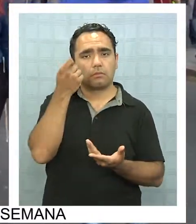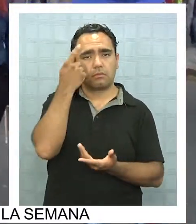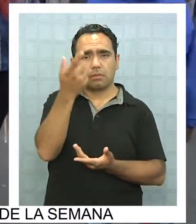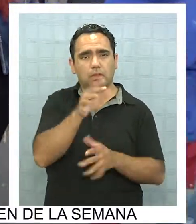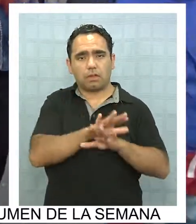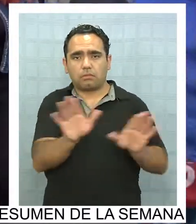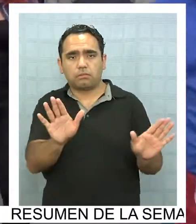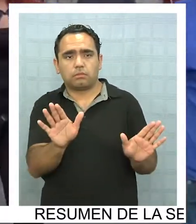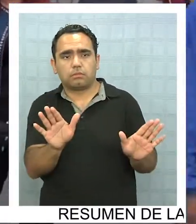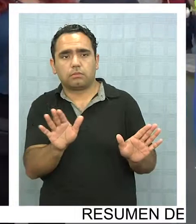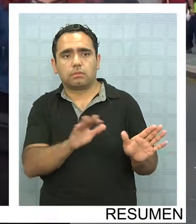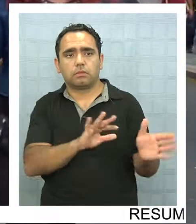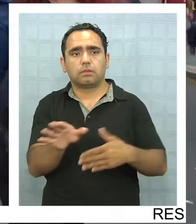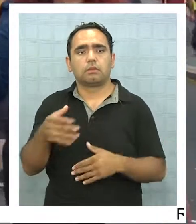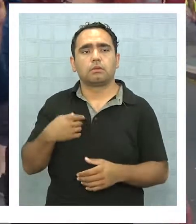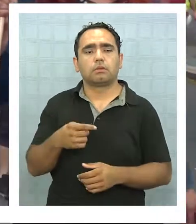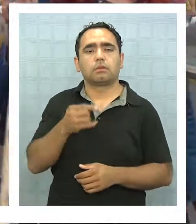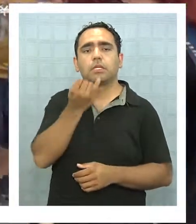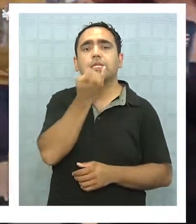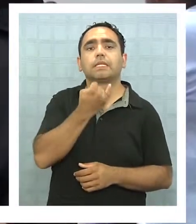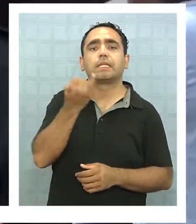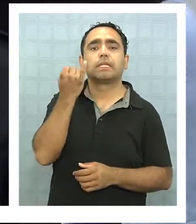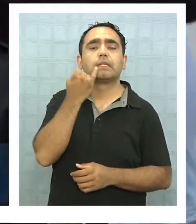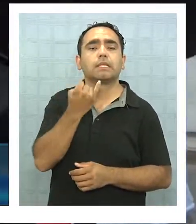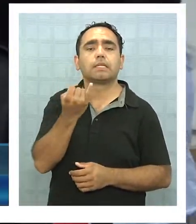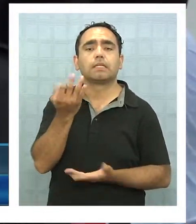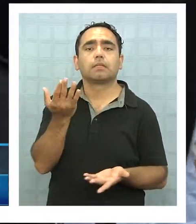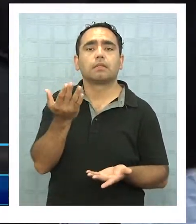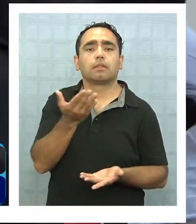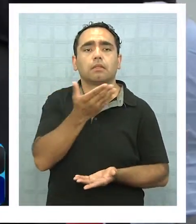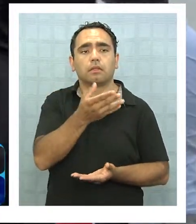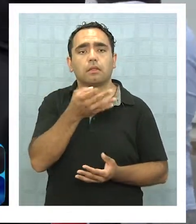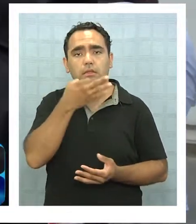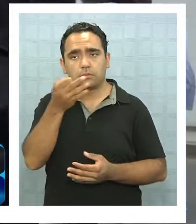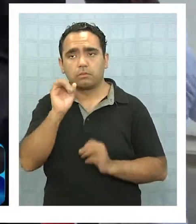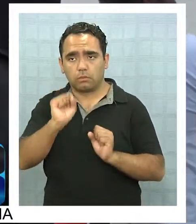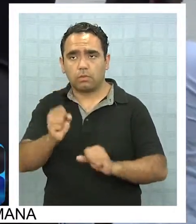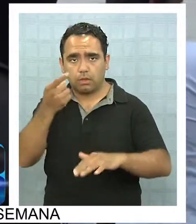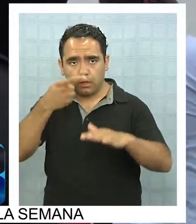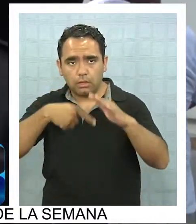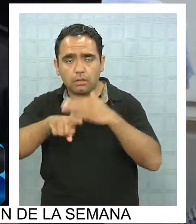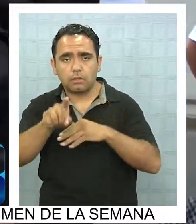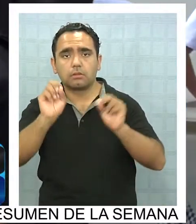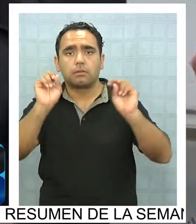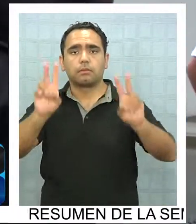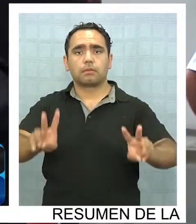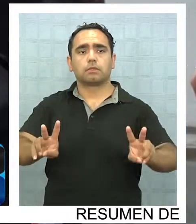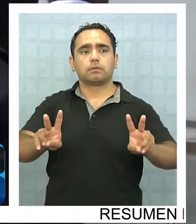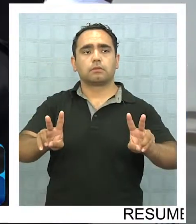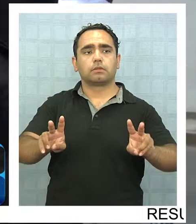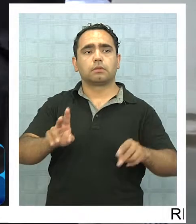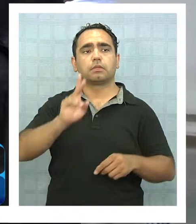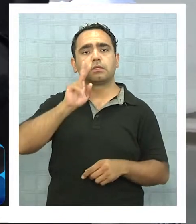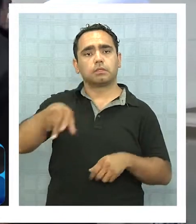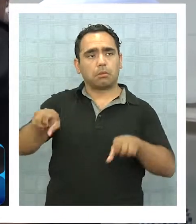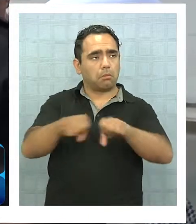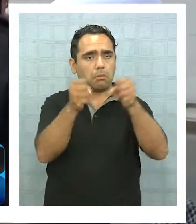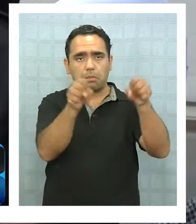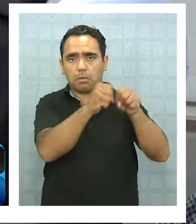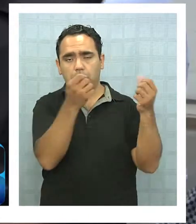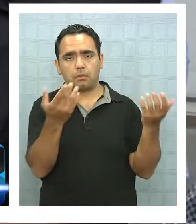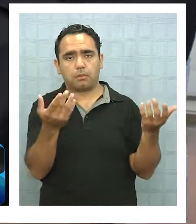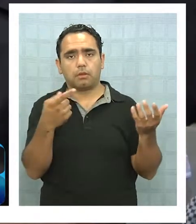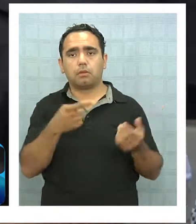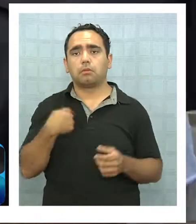que no queremos entender. Bueno. La intendenta nos dio la orden de que podíamos ingresar, el Fondo Pacífica, sin hacer ningún destrozo.